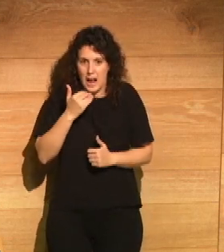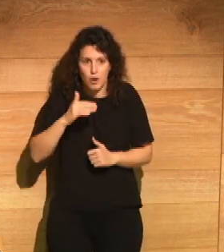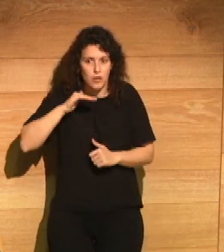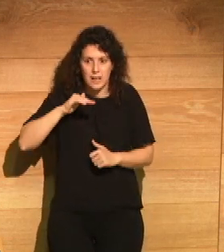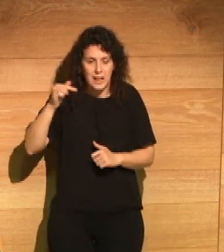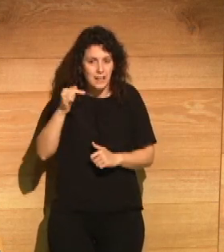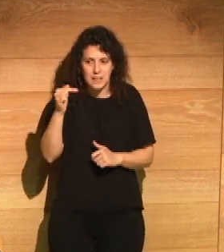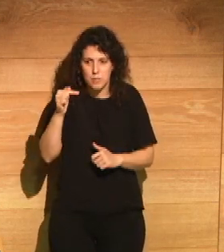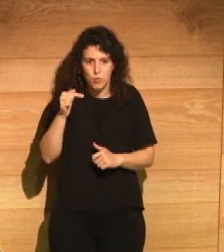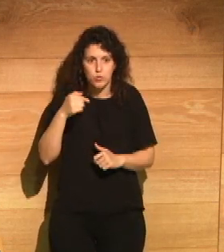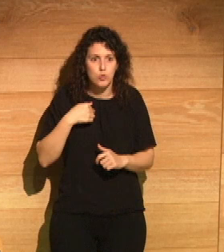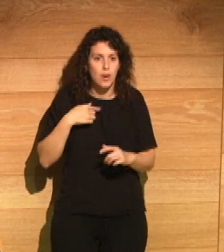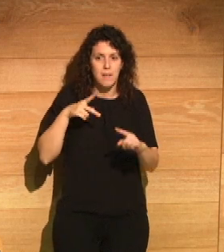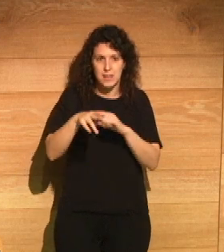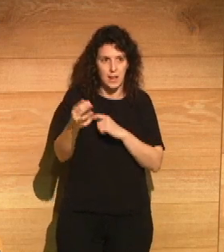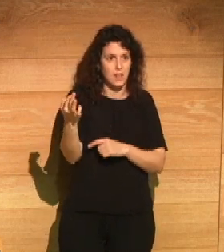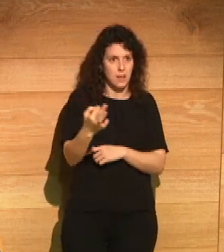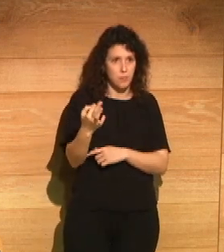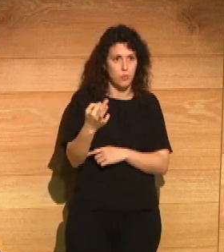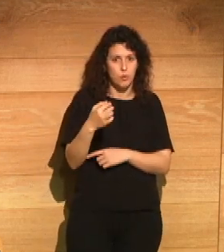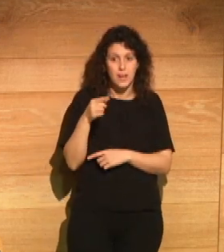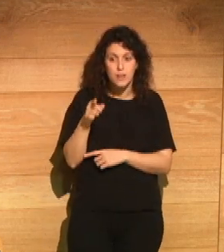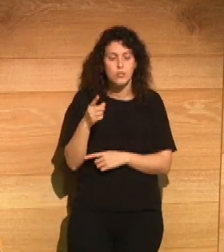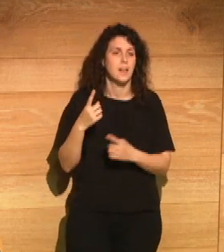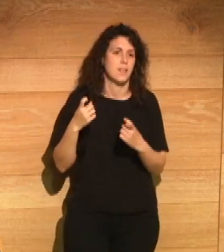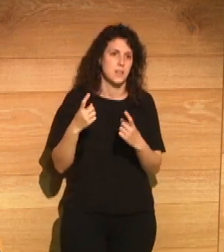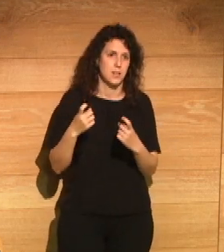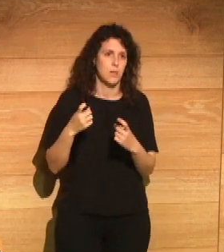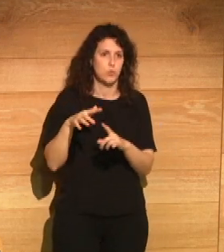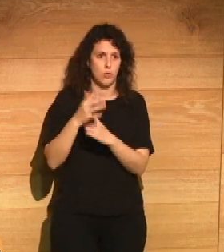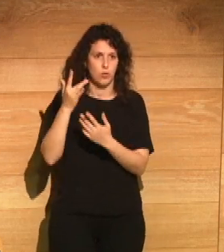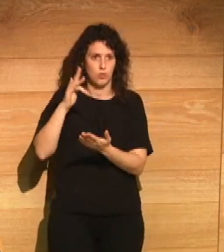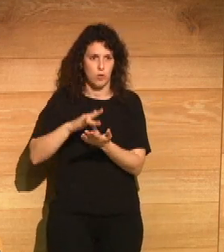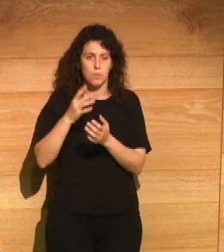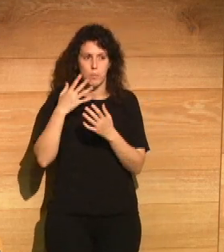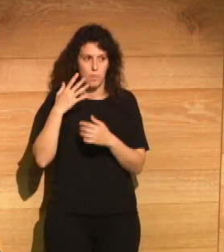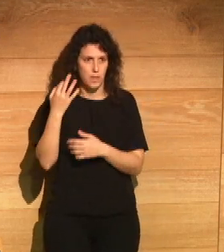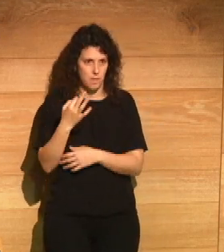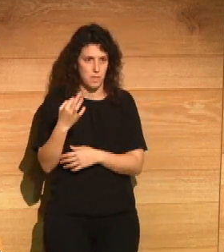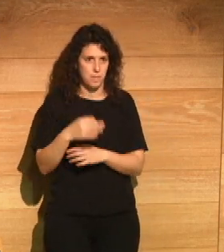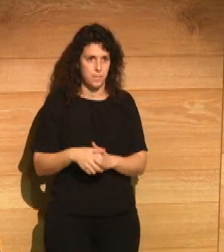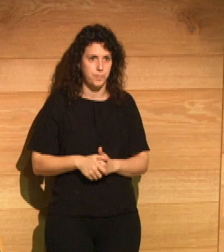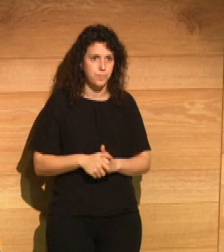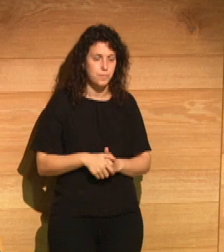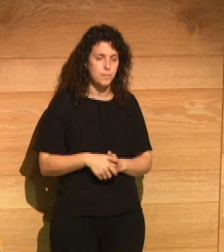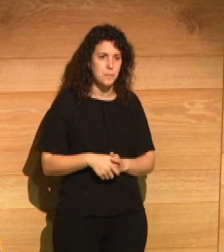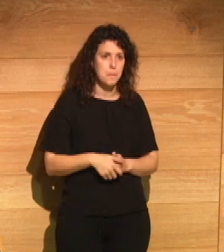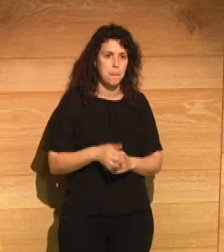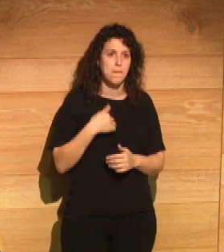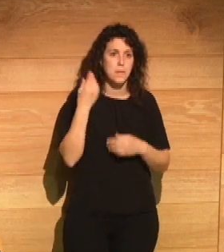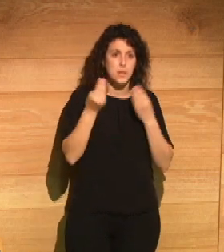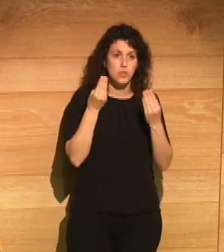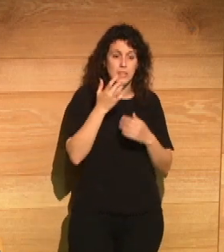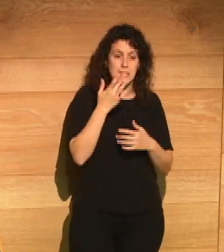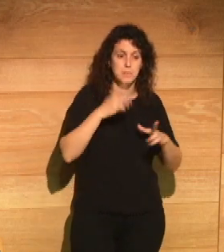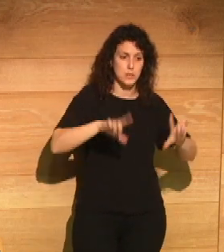que evitarlo, que es lo que necesitábamos que pasara. Y además, porque yo creo que al sacar a